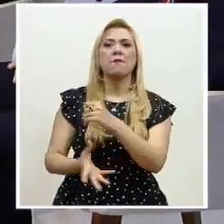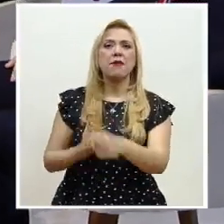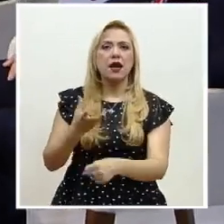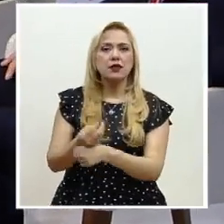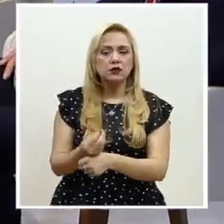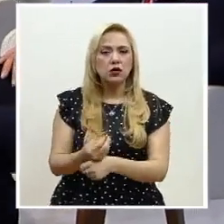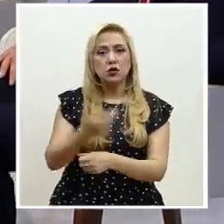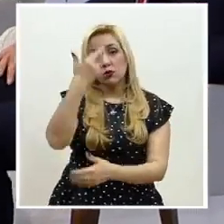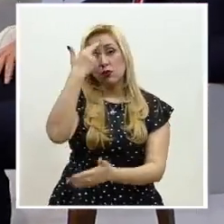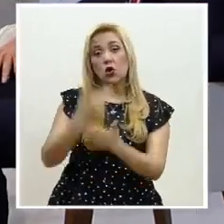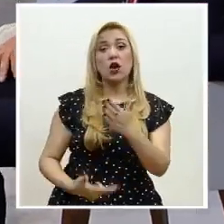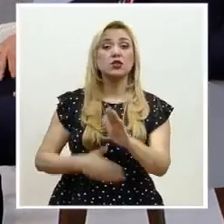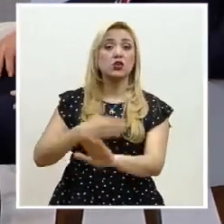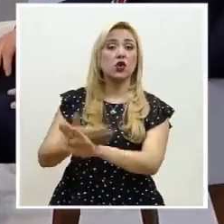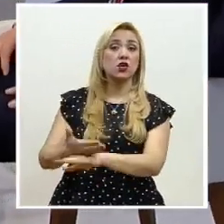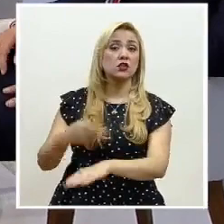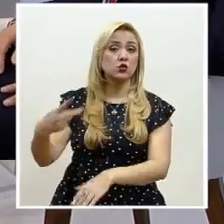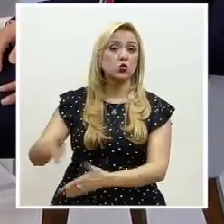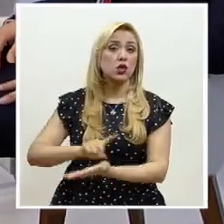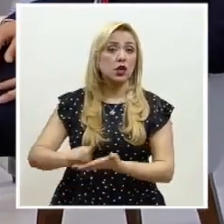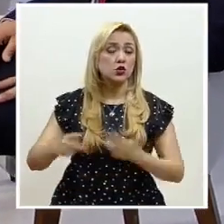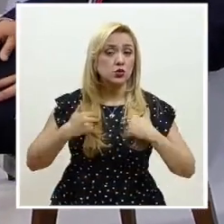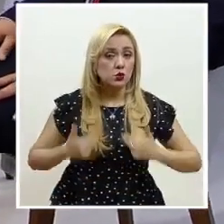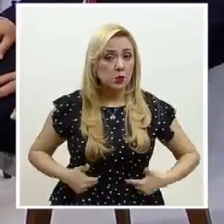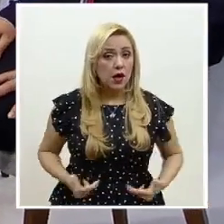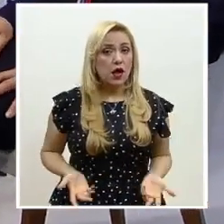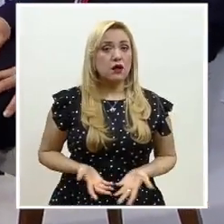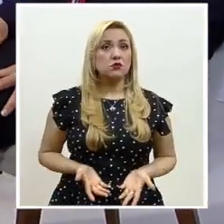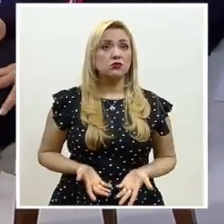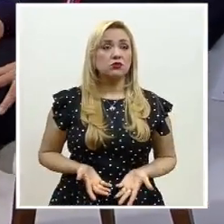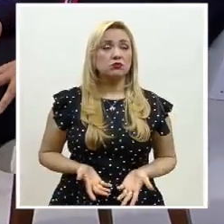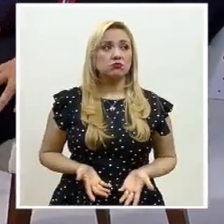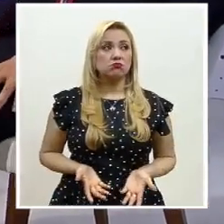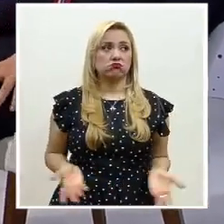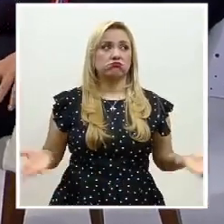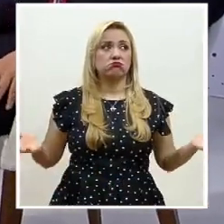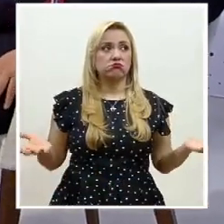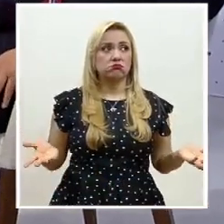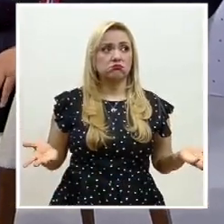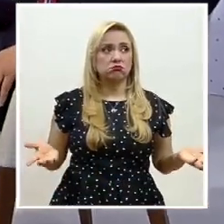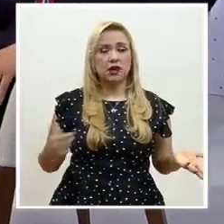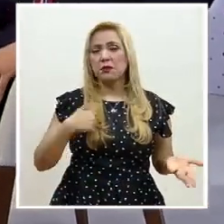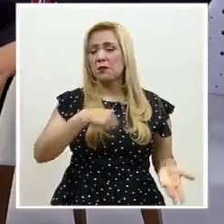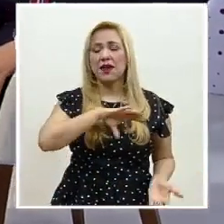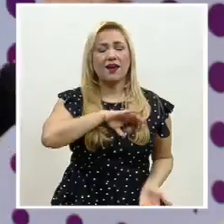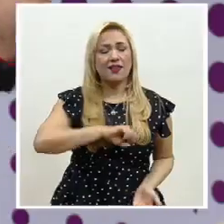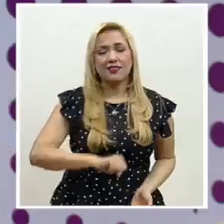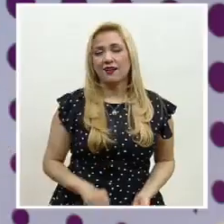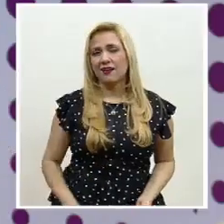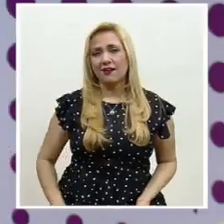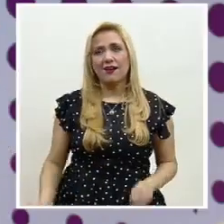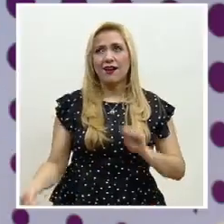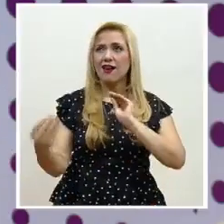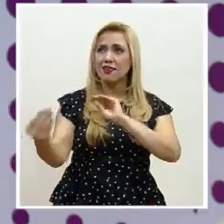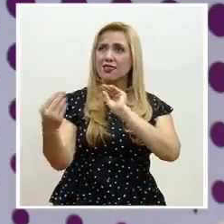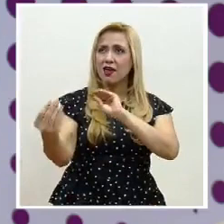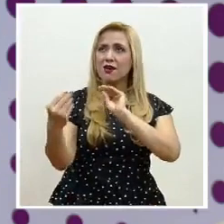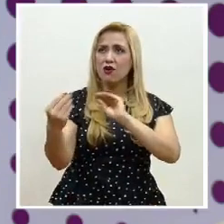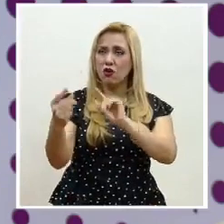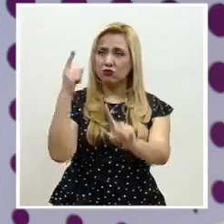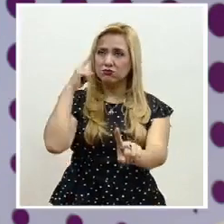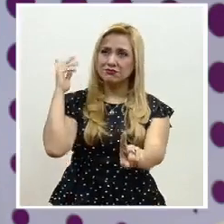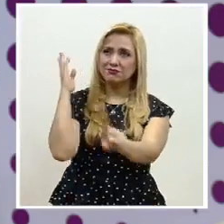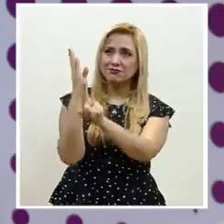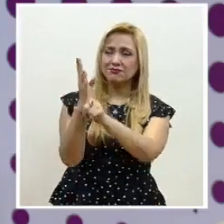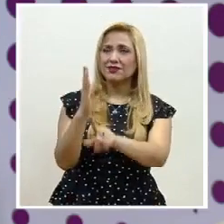por violaciones a claro. derechos humanos. Entonces, a mí me encanta y sí desde el litigio estratégico muchas